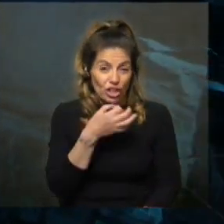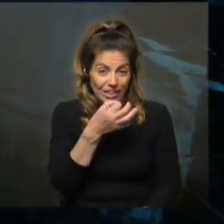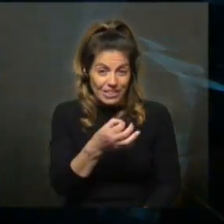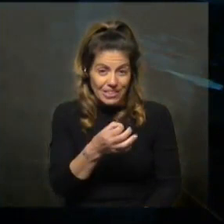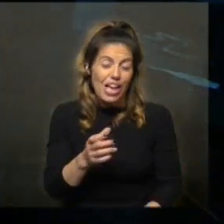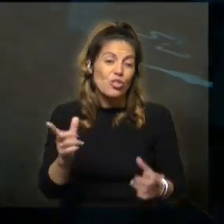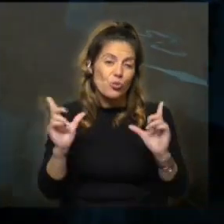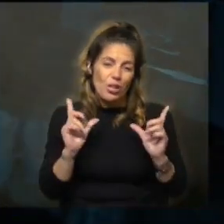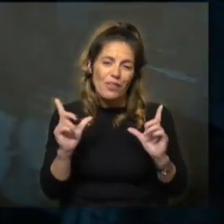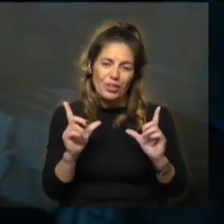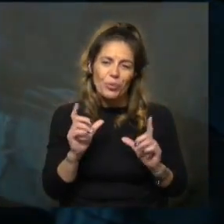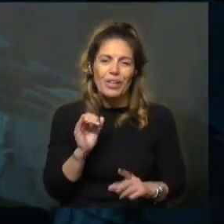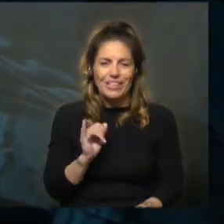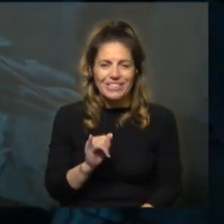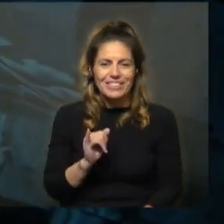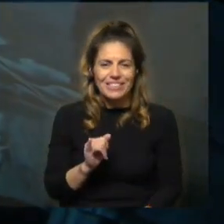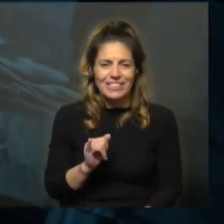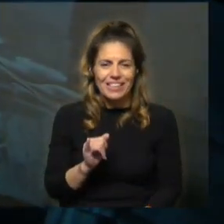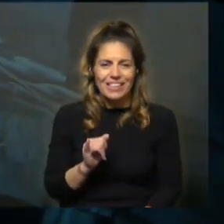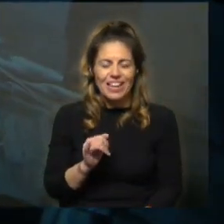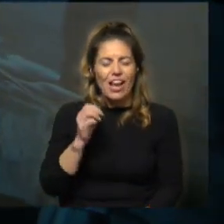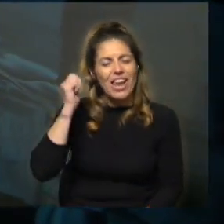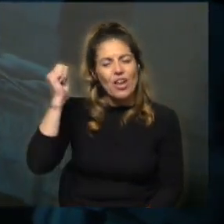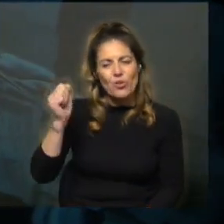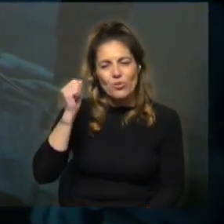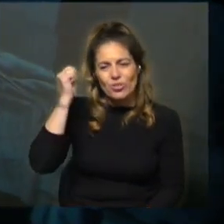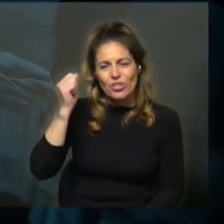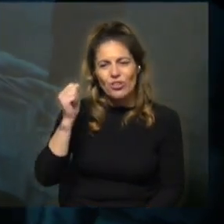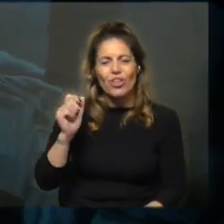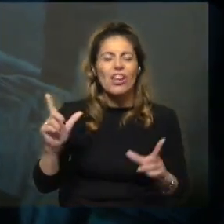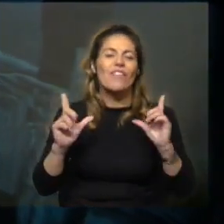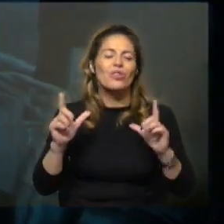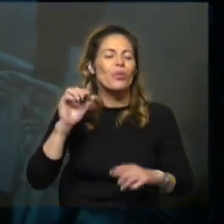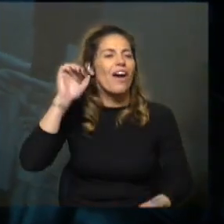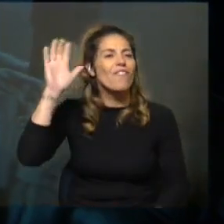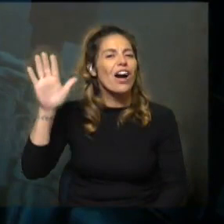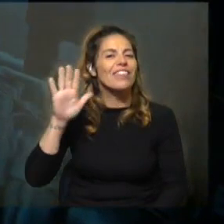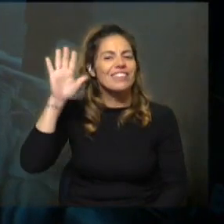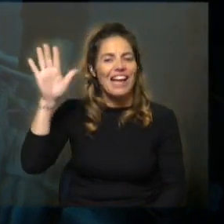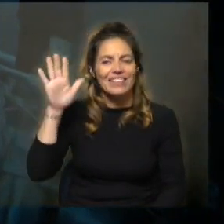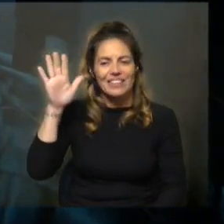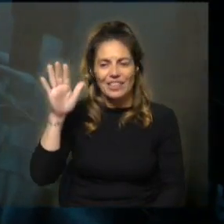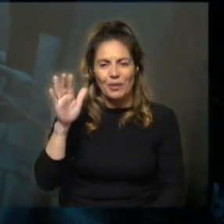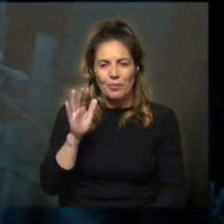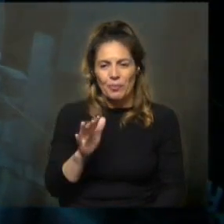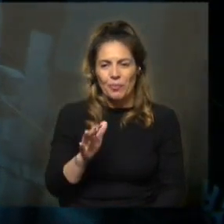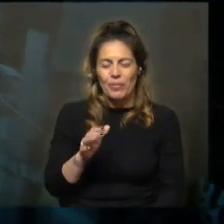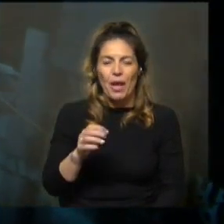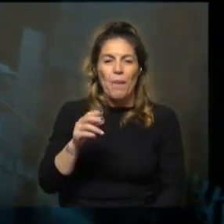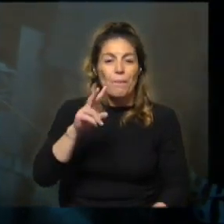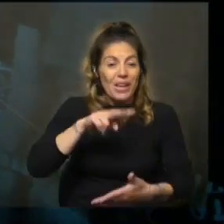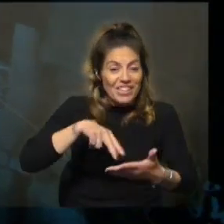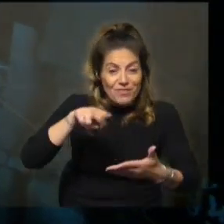aventura s aunque fuera la ilusión Aventura fantástica pero era una aventura planificar